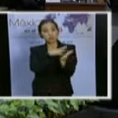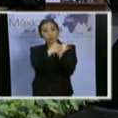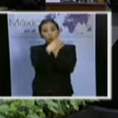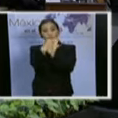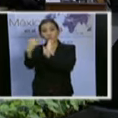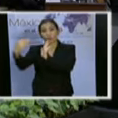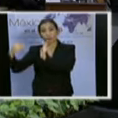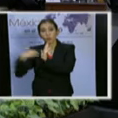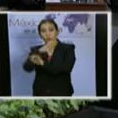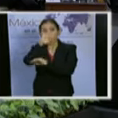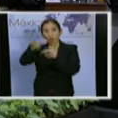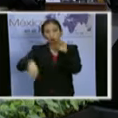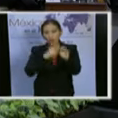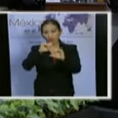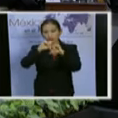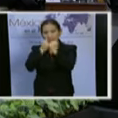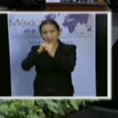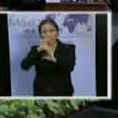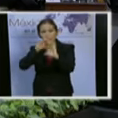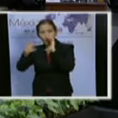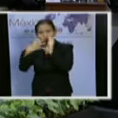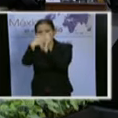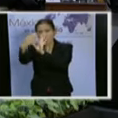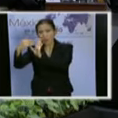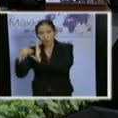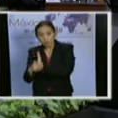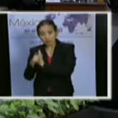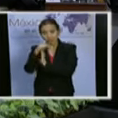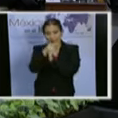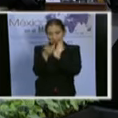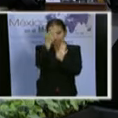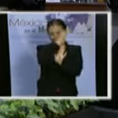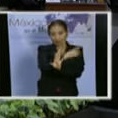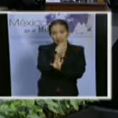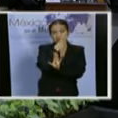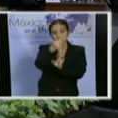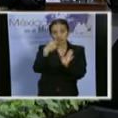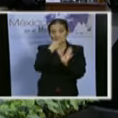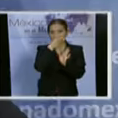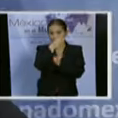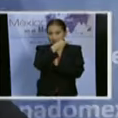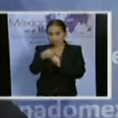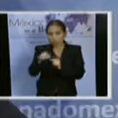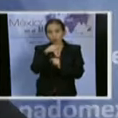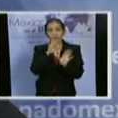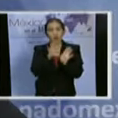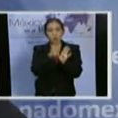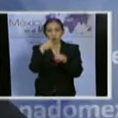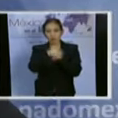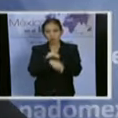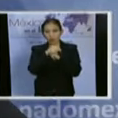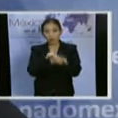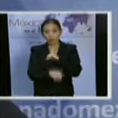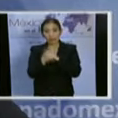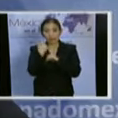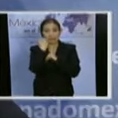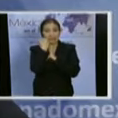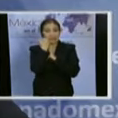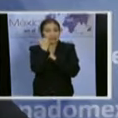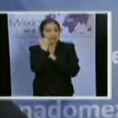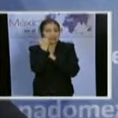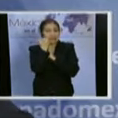viralizados por casi todas las agencias de comunicación. En aquella ocasión afirmábamos el siguiente dato, e intenten